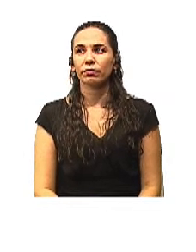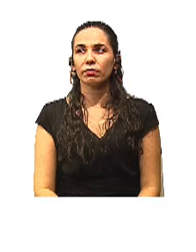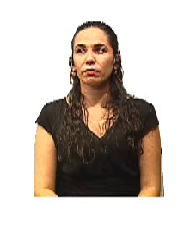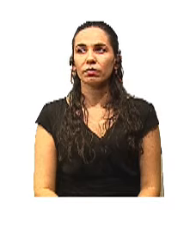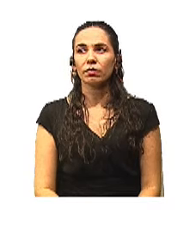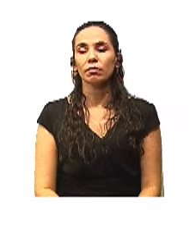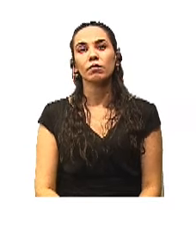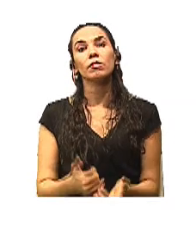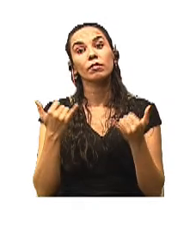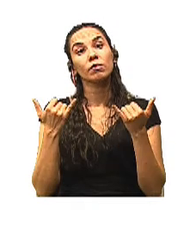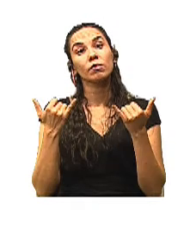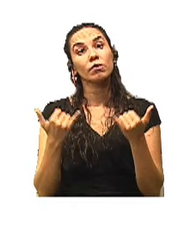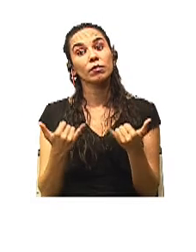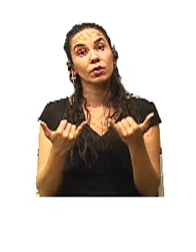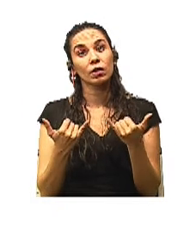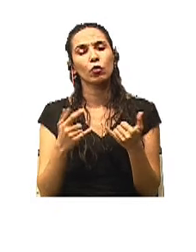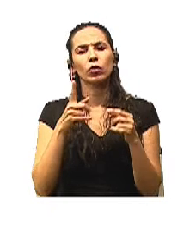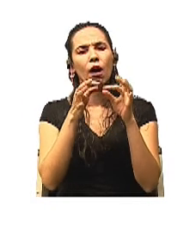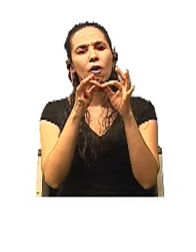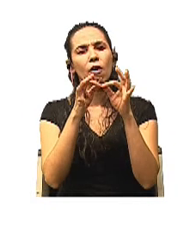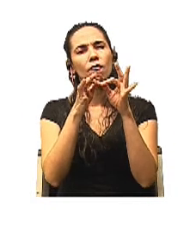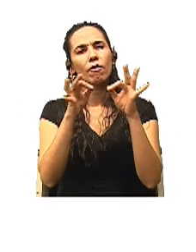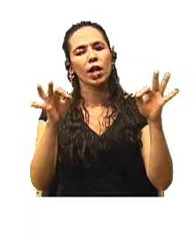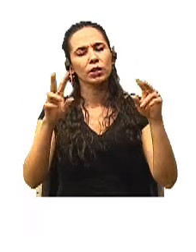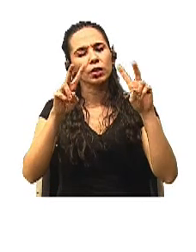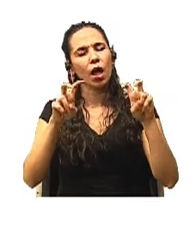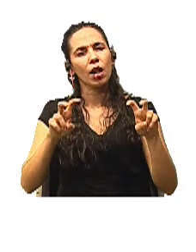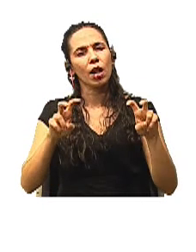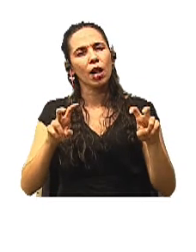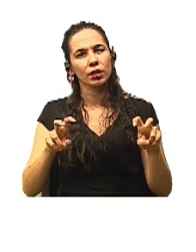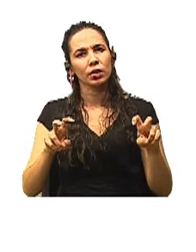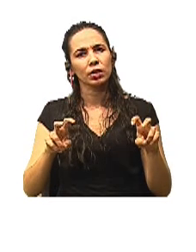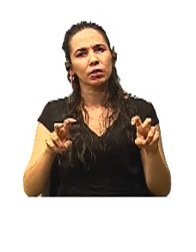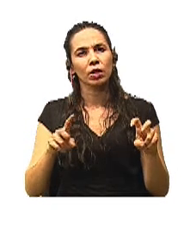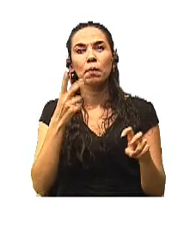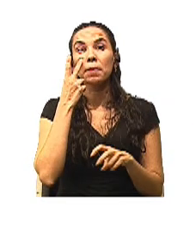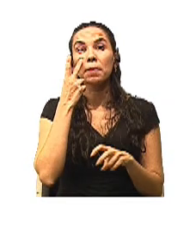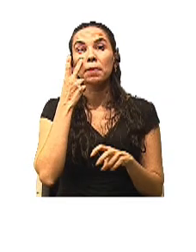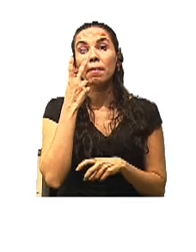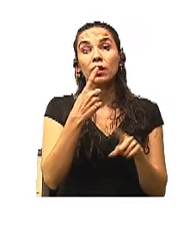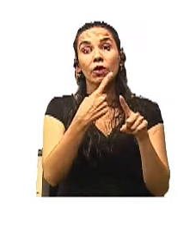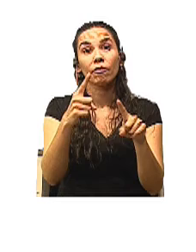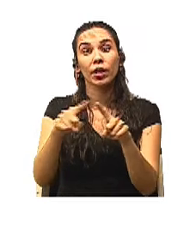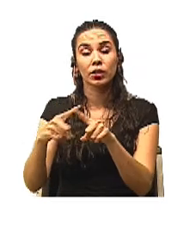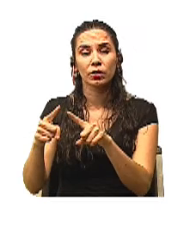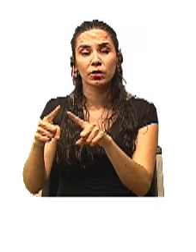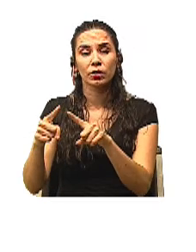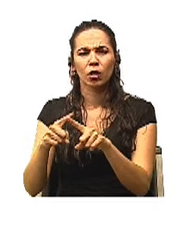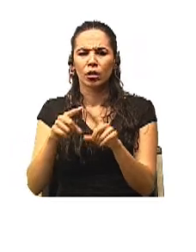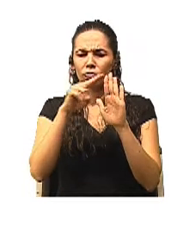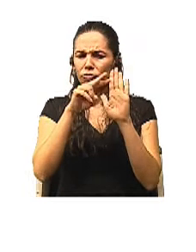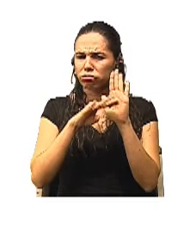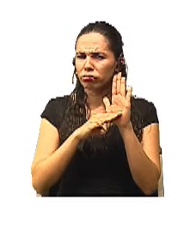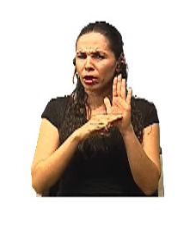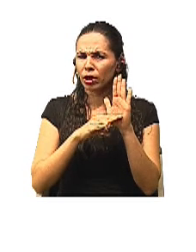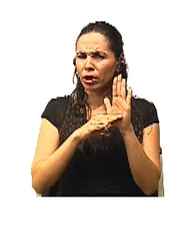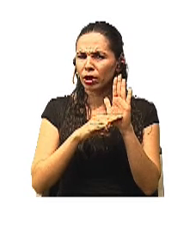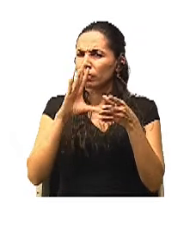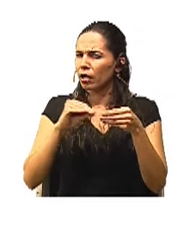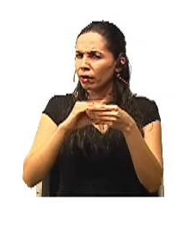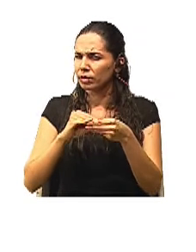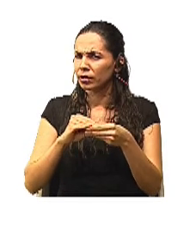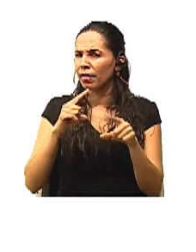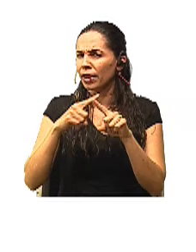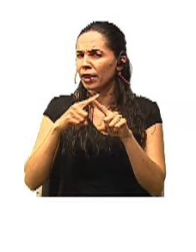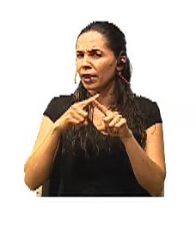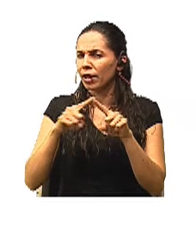Vamos ahora a una frase analítica. Vamos a ver los distintos planos narrativos. Recuerden que está la